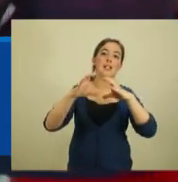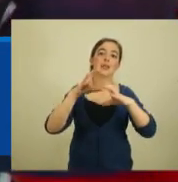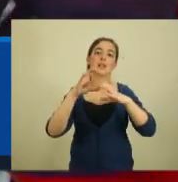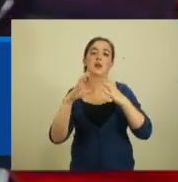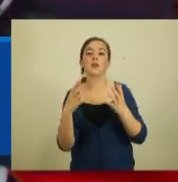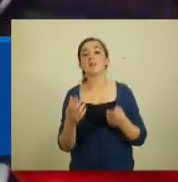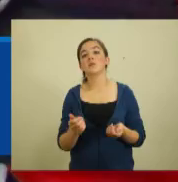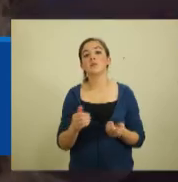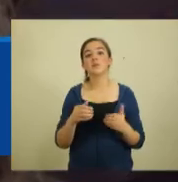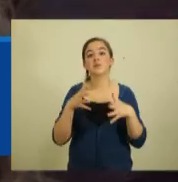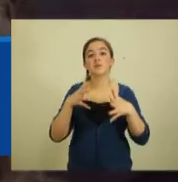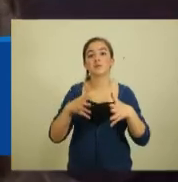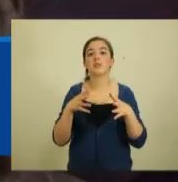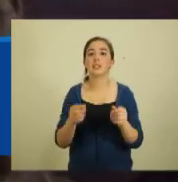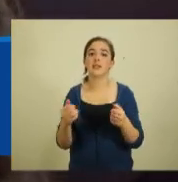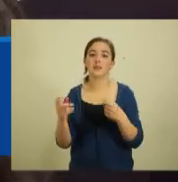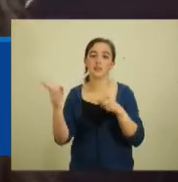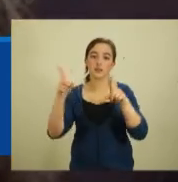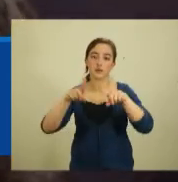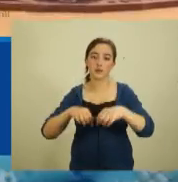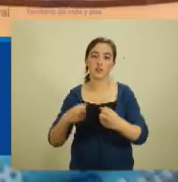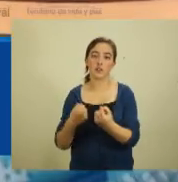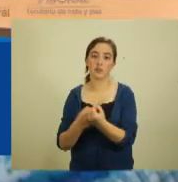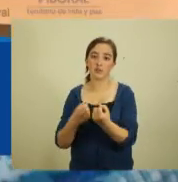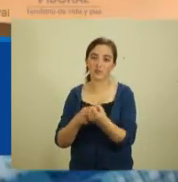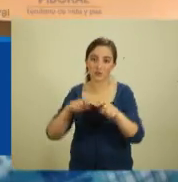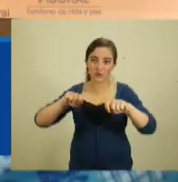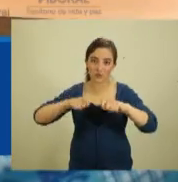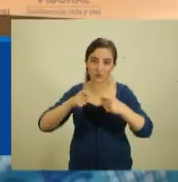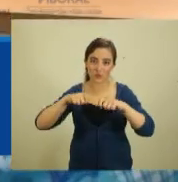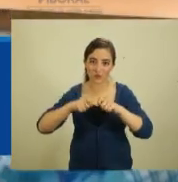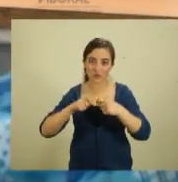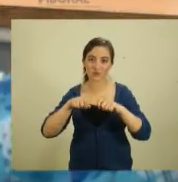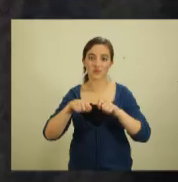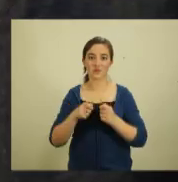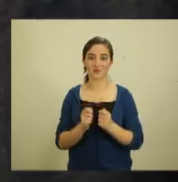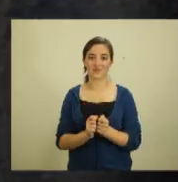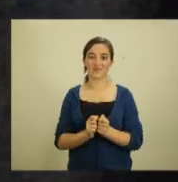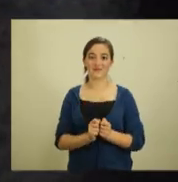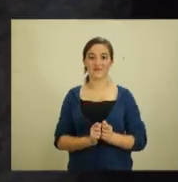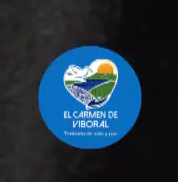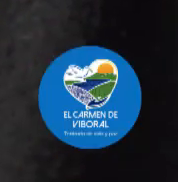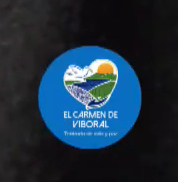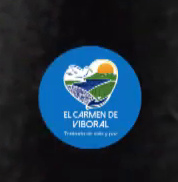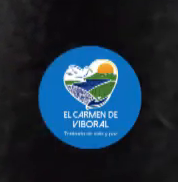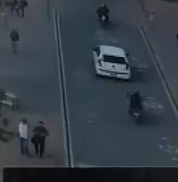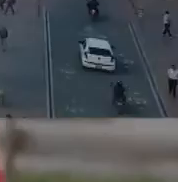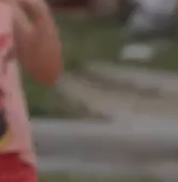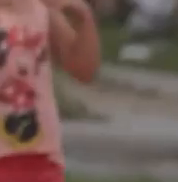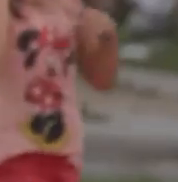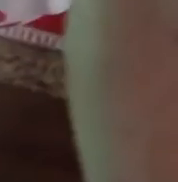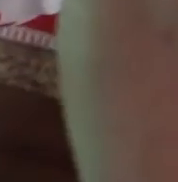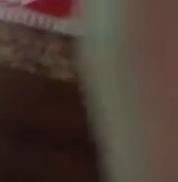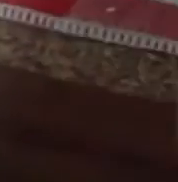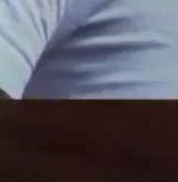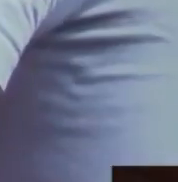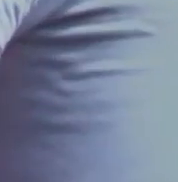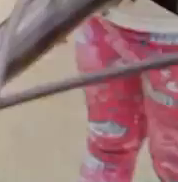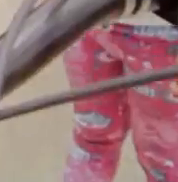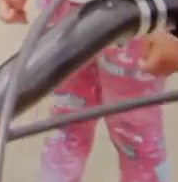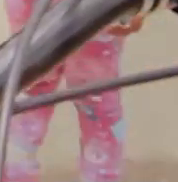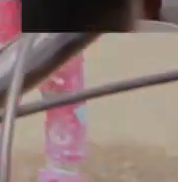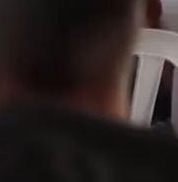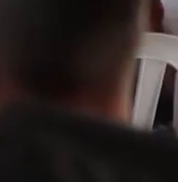charlas orientadas y apoyo a grupos que elaboran manualidades son algunos de los beneficios que ofrece este programa.